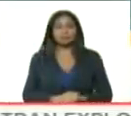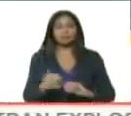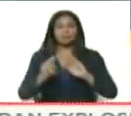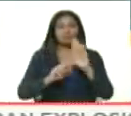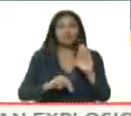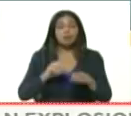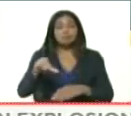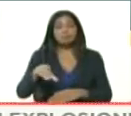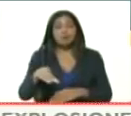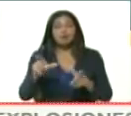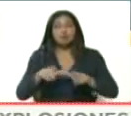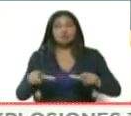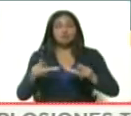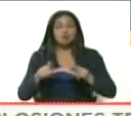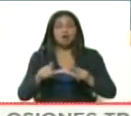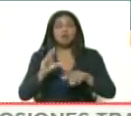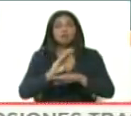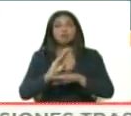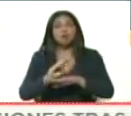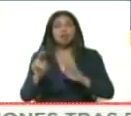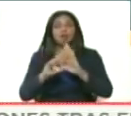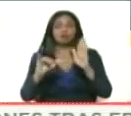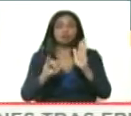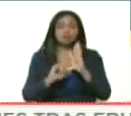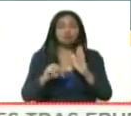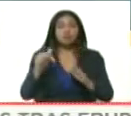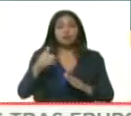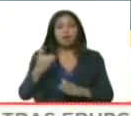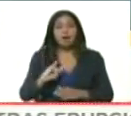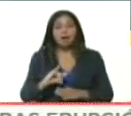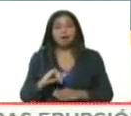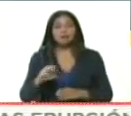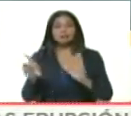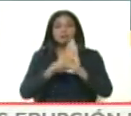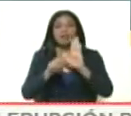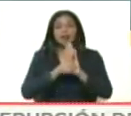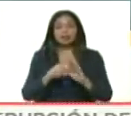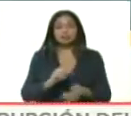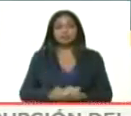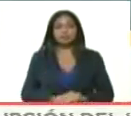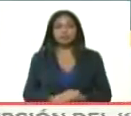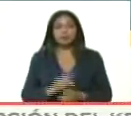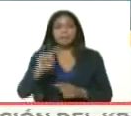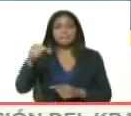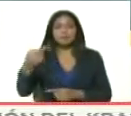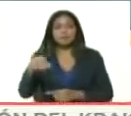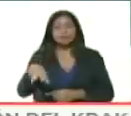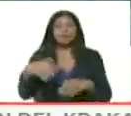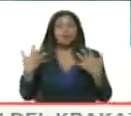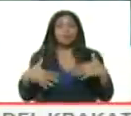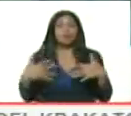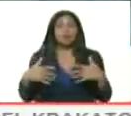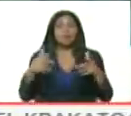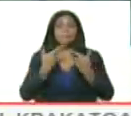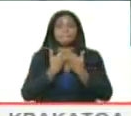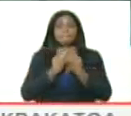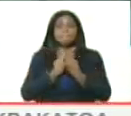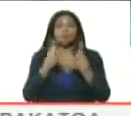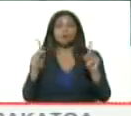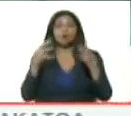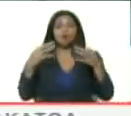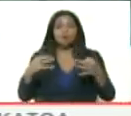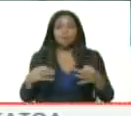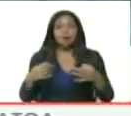los estados de excepción contemplados en la Constitución de la República. El día de mañana este estado de alarma será publicado